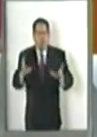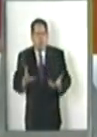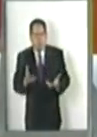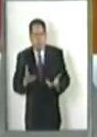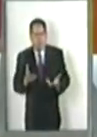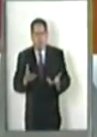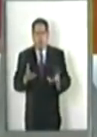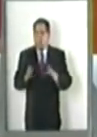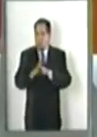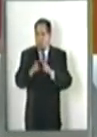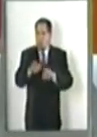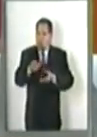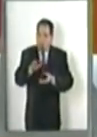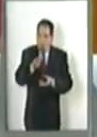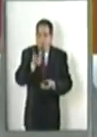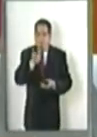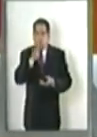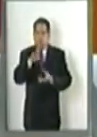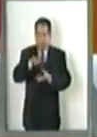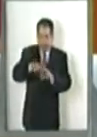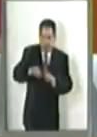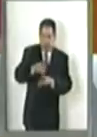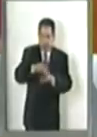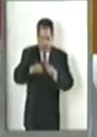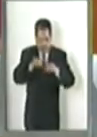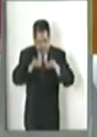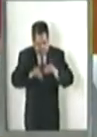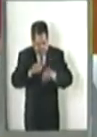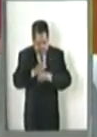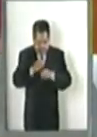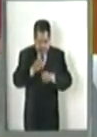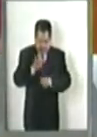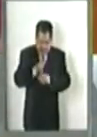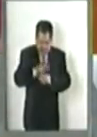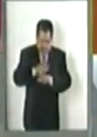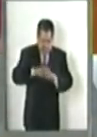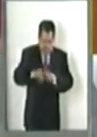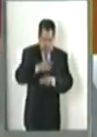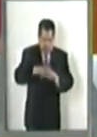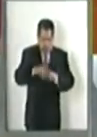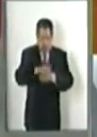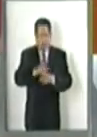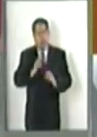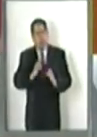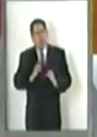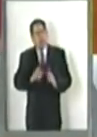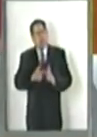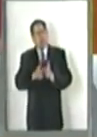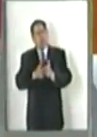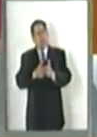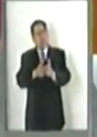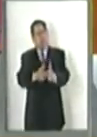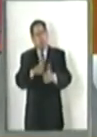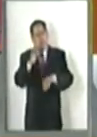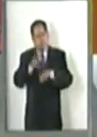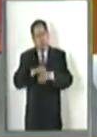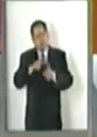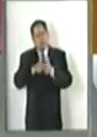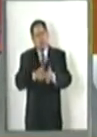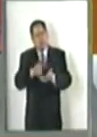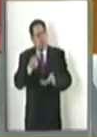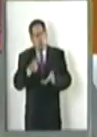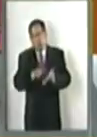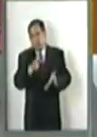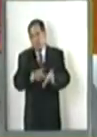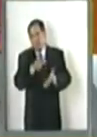la reutilización y reparación de productos, dándoles una segunda o tercera vida, la